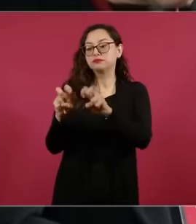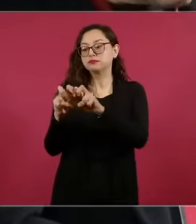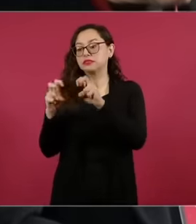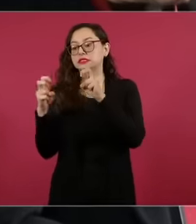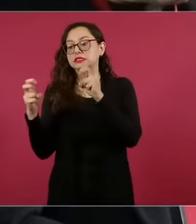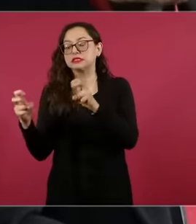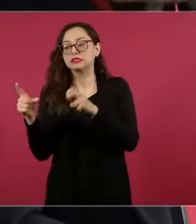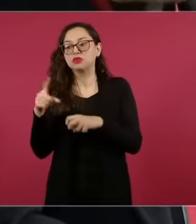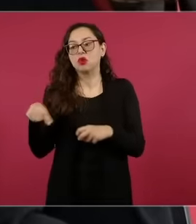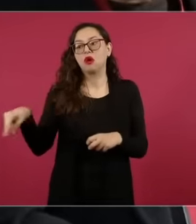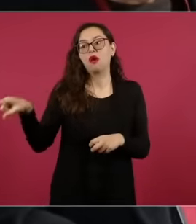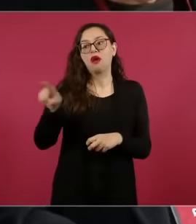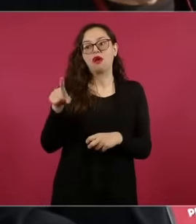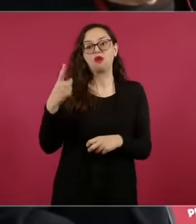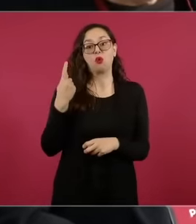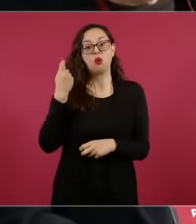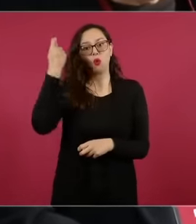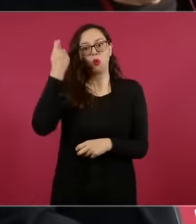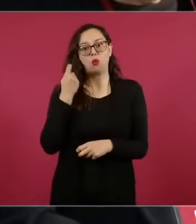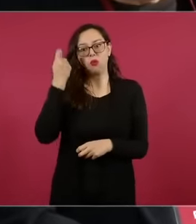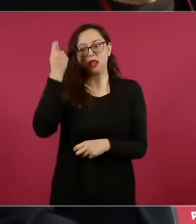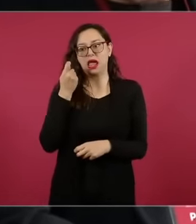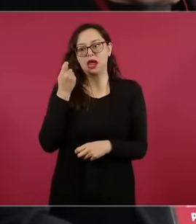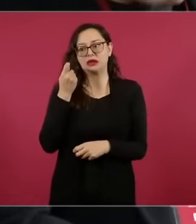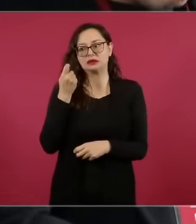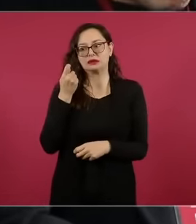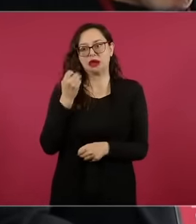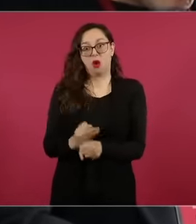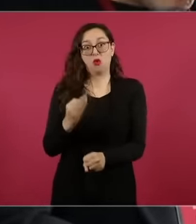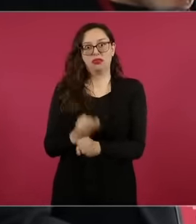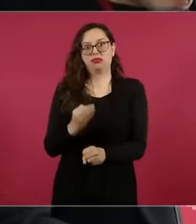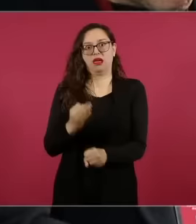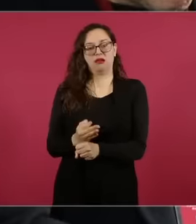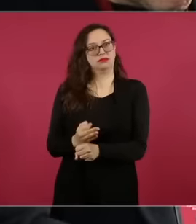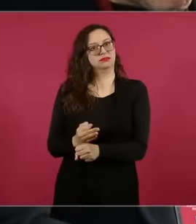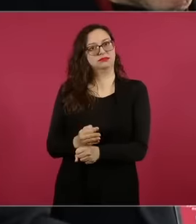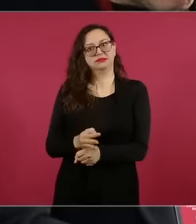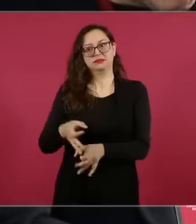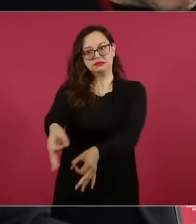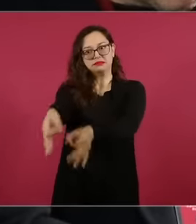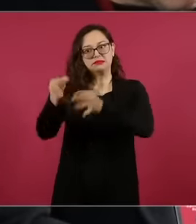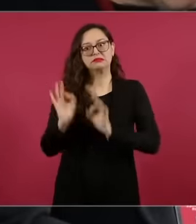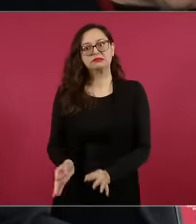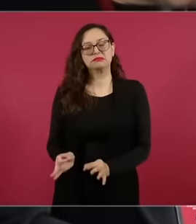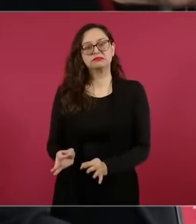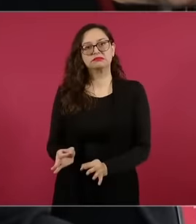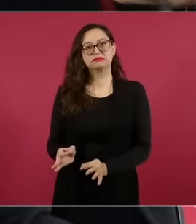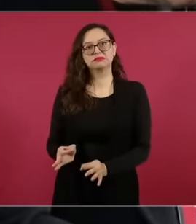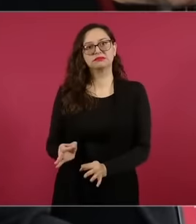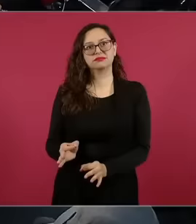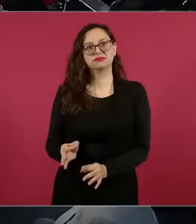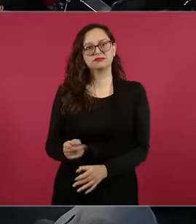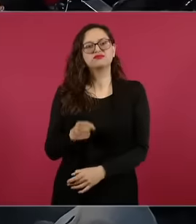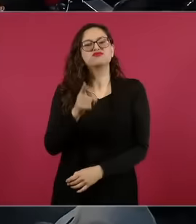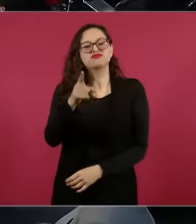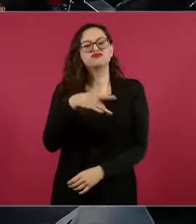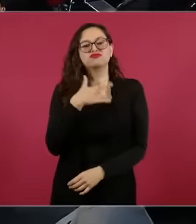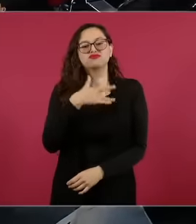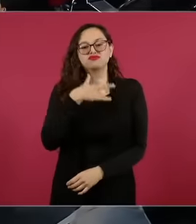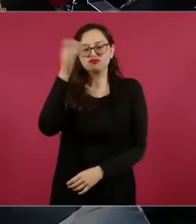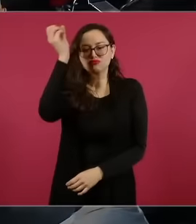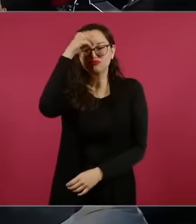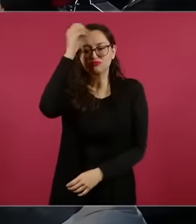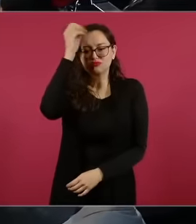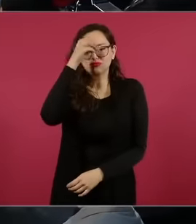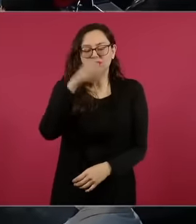jubilación con el fin de jubilarse con el sueldo que ahorita perciben. ¿Qué nos podía comentar al respecto? Pues no estoy